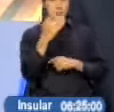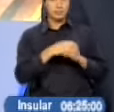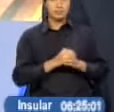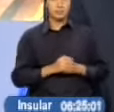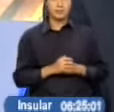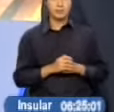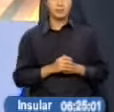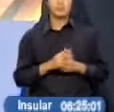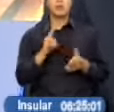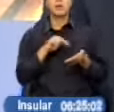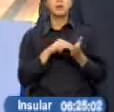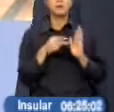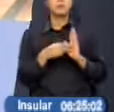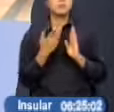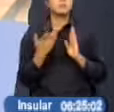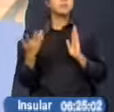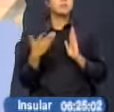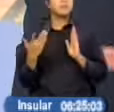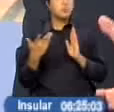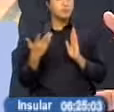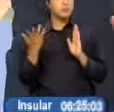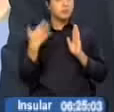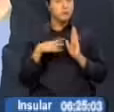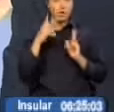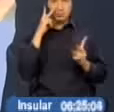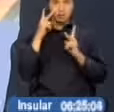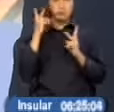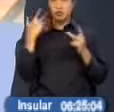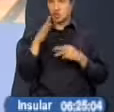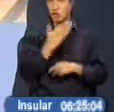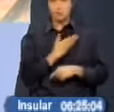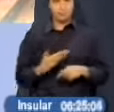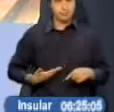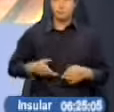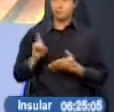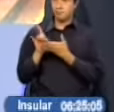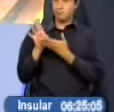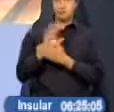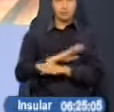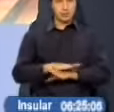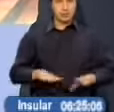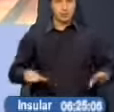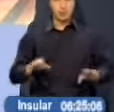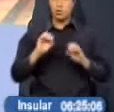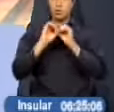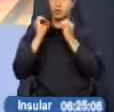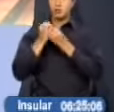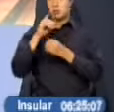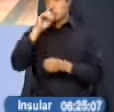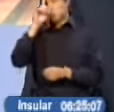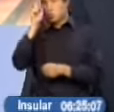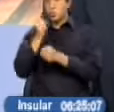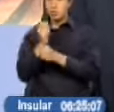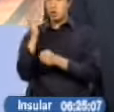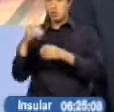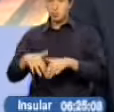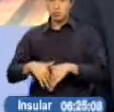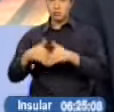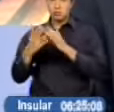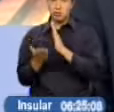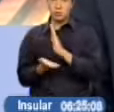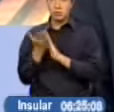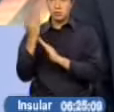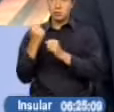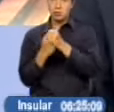que significa que después de estos hechos consumados porque están consumados seguirle te podría resurgir y regresar a